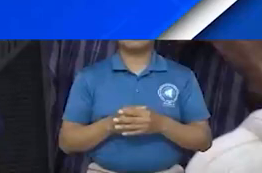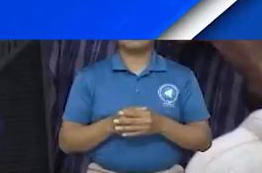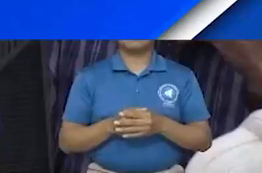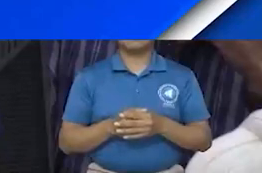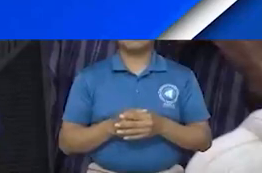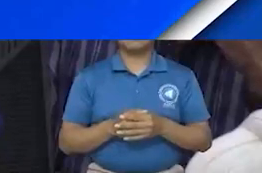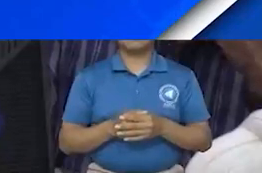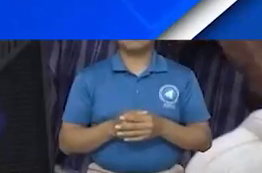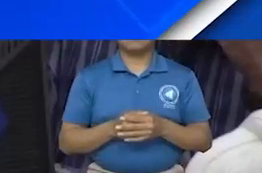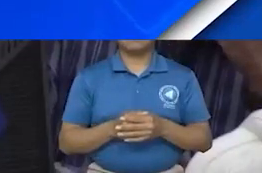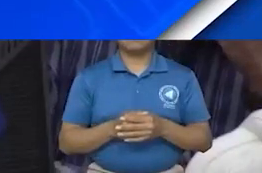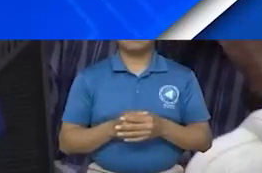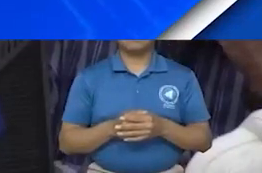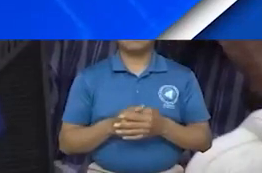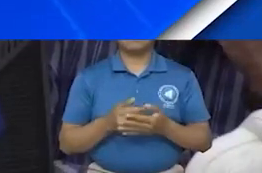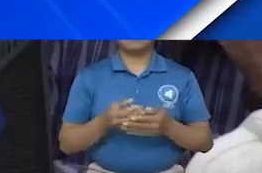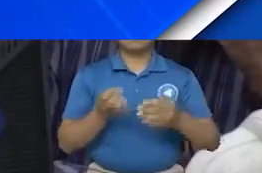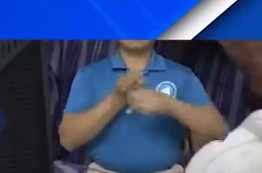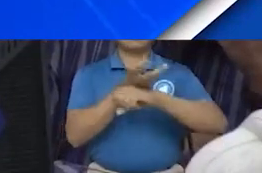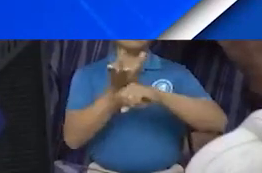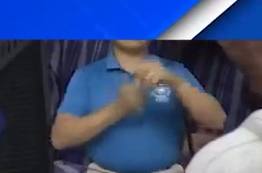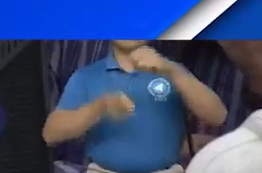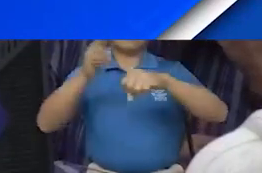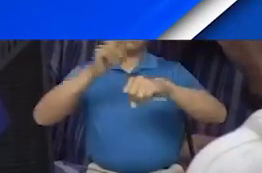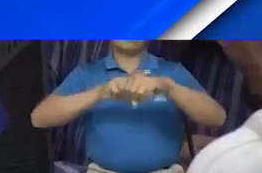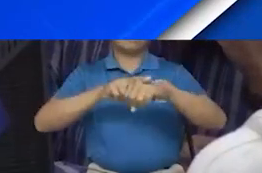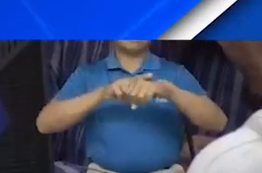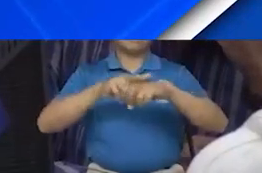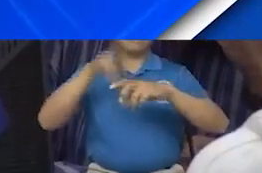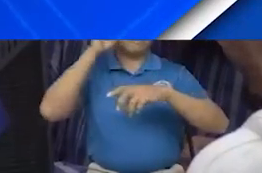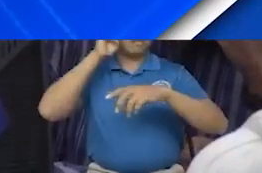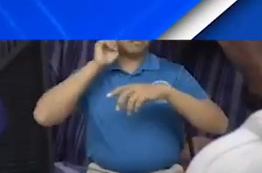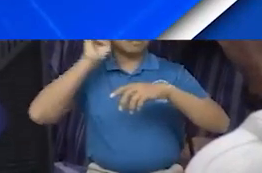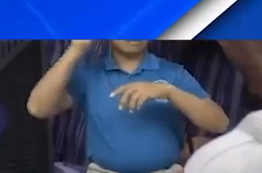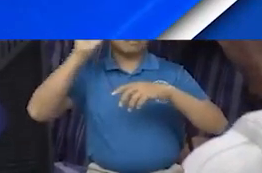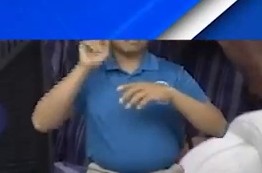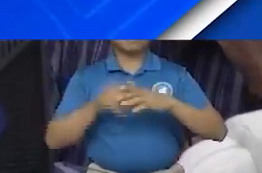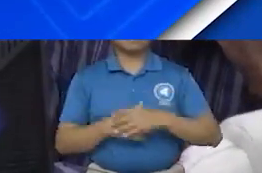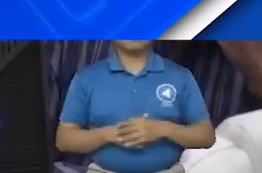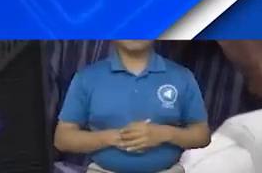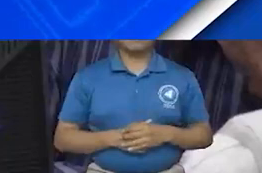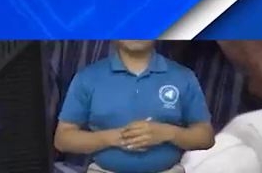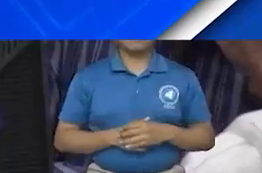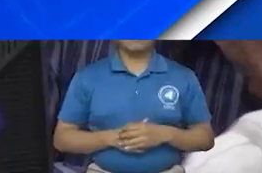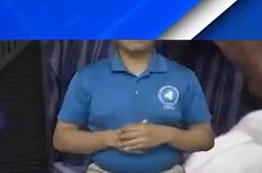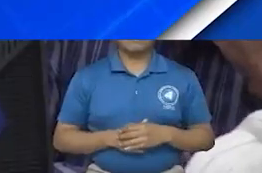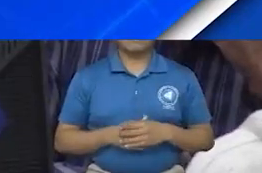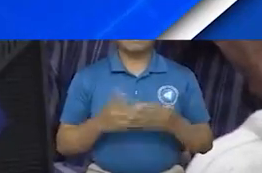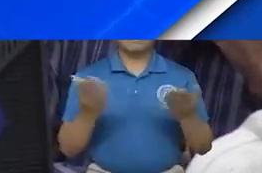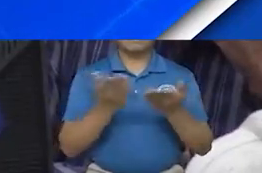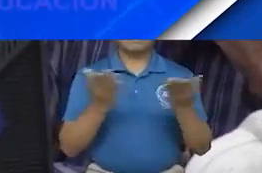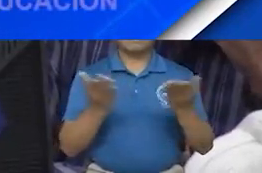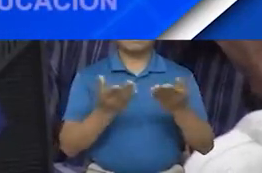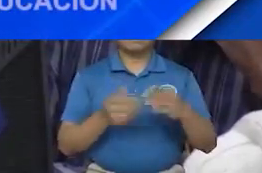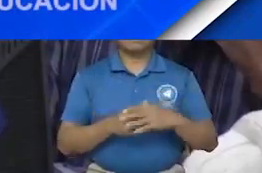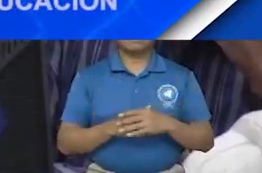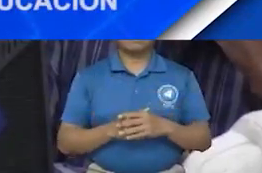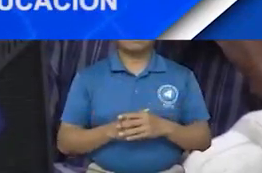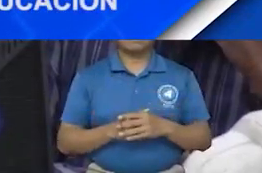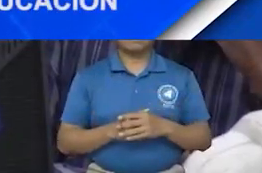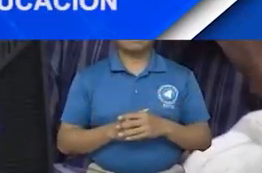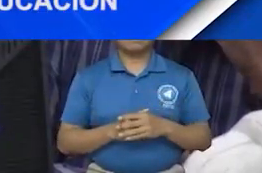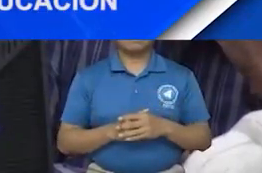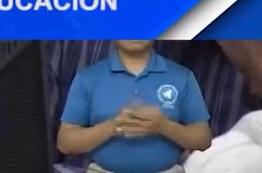hagamos del Consejo Nacional de Universidades, como es